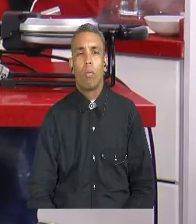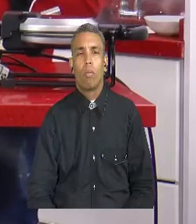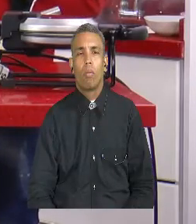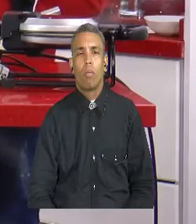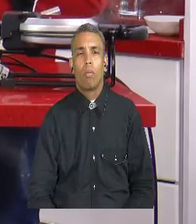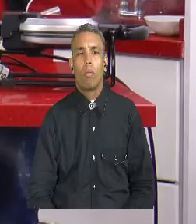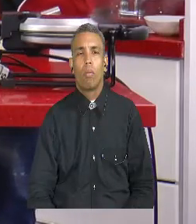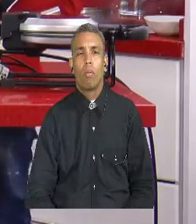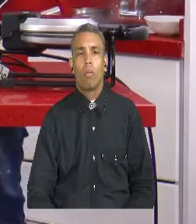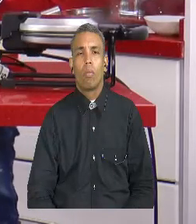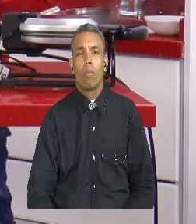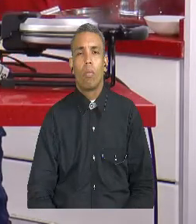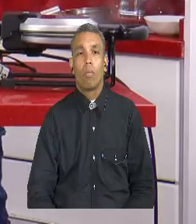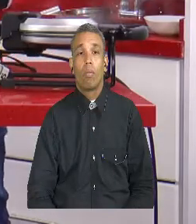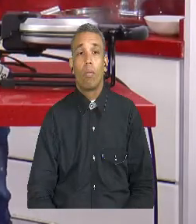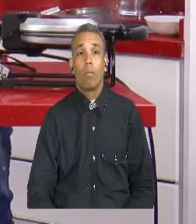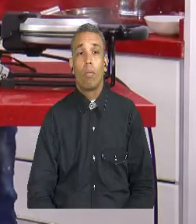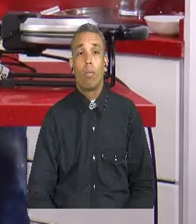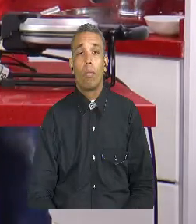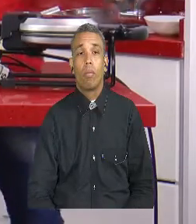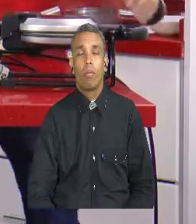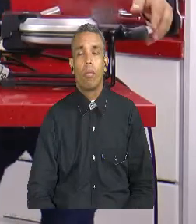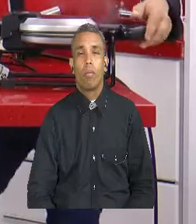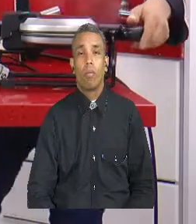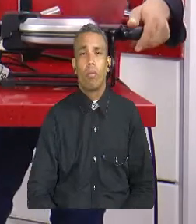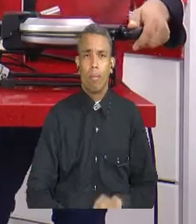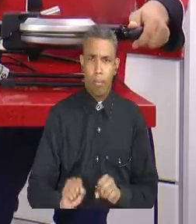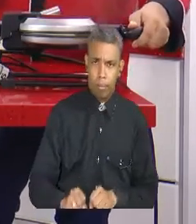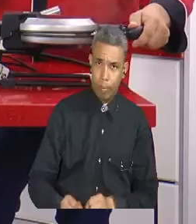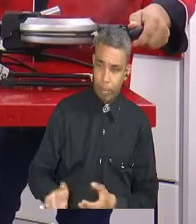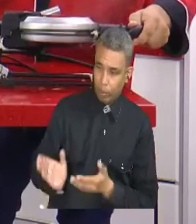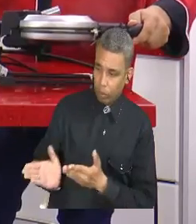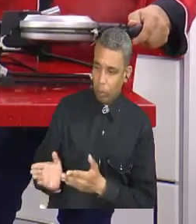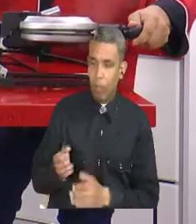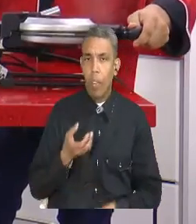picado de fruta. Queremos que tú seas la que...